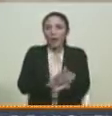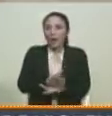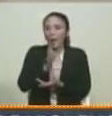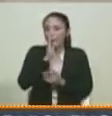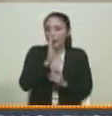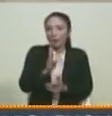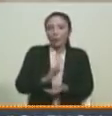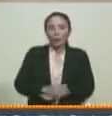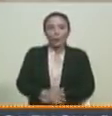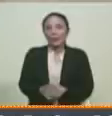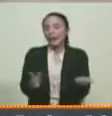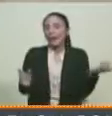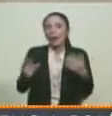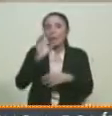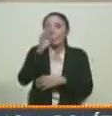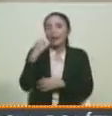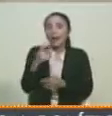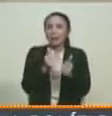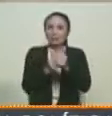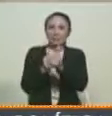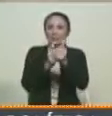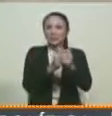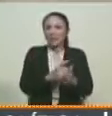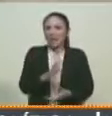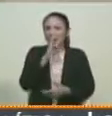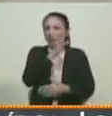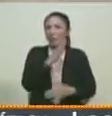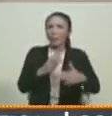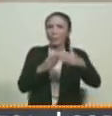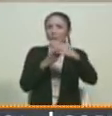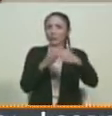X, persiguen la cuenta y se la cancelan.